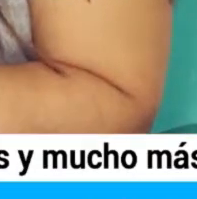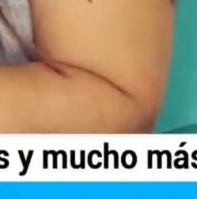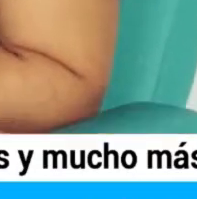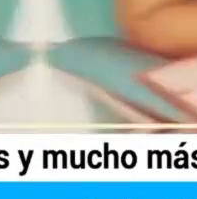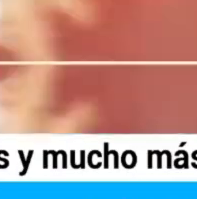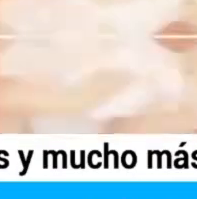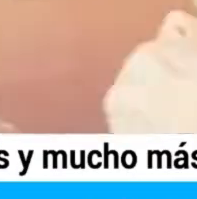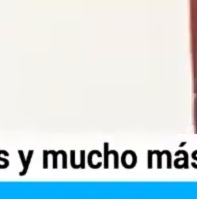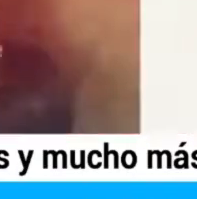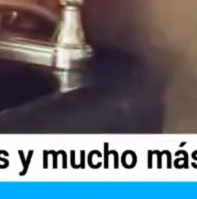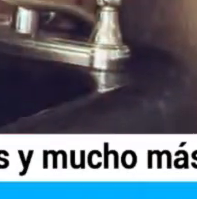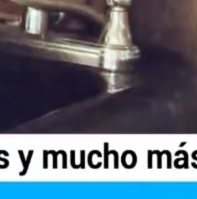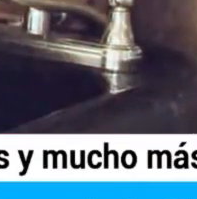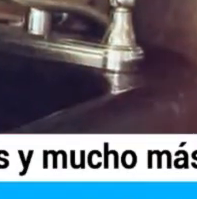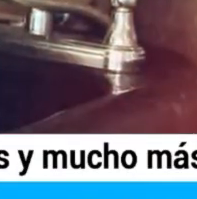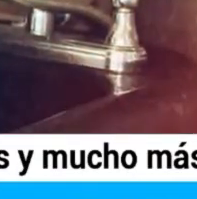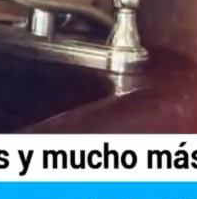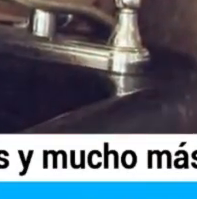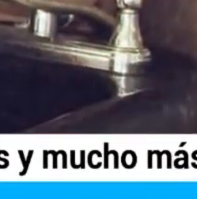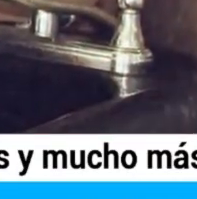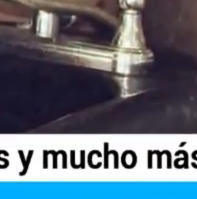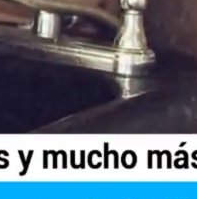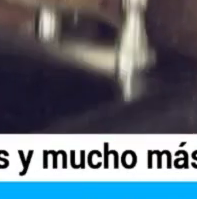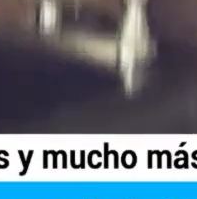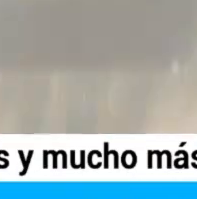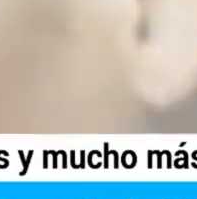Manicure y Pedicure, Maquillaje para eventos y